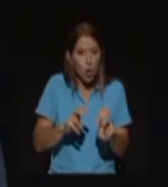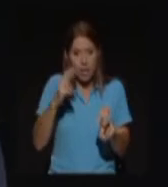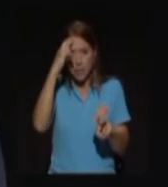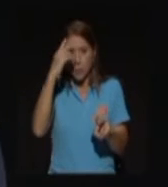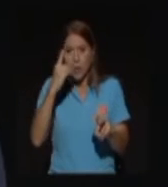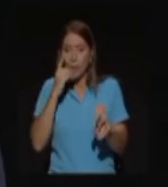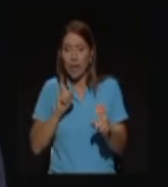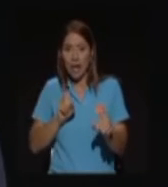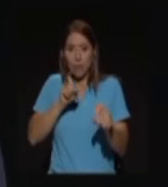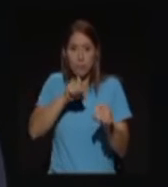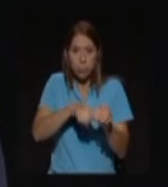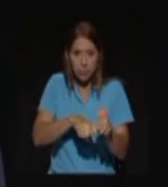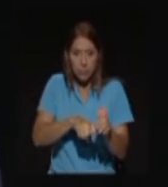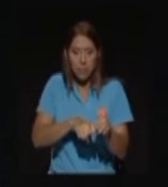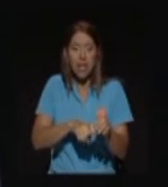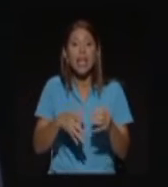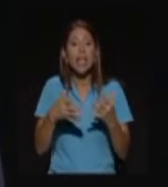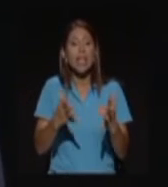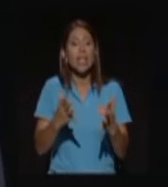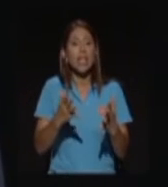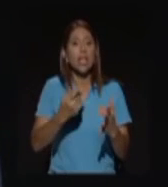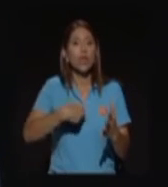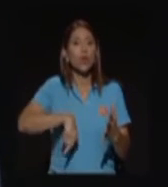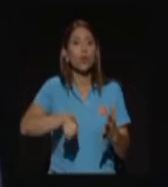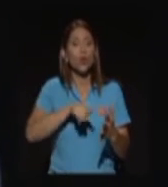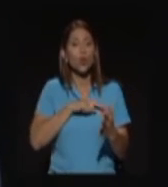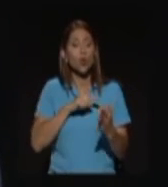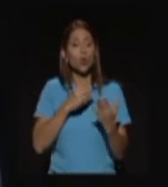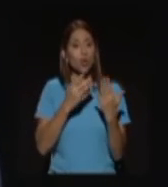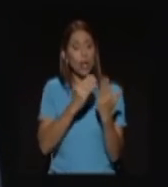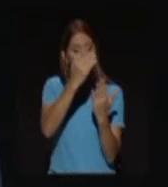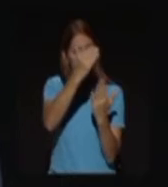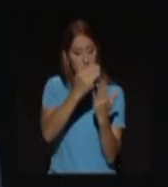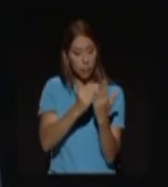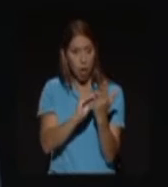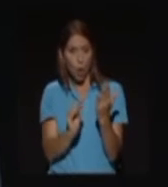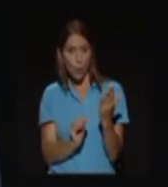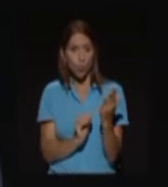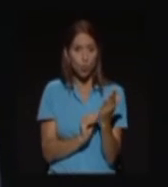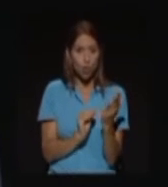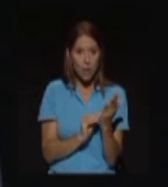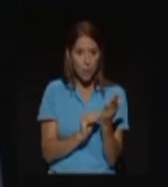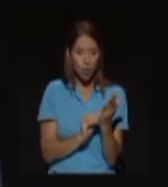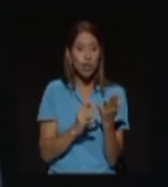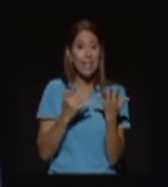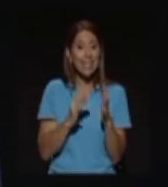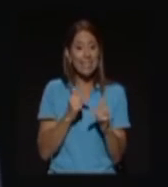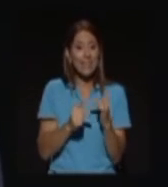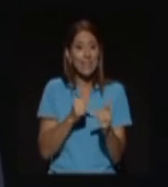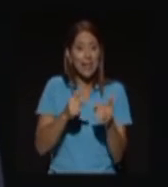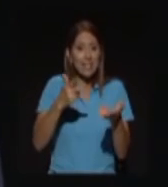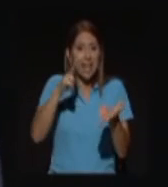y empezaron, y lo pusimos como pie de página, a ratificarse en 3 países: